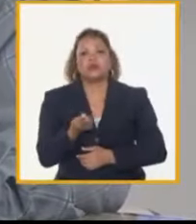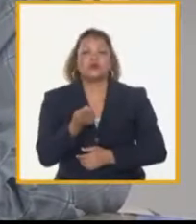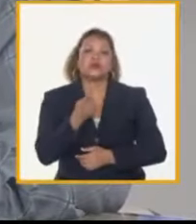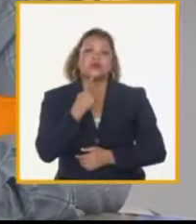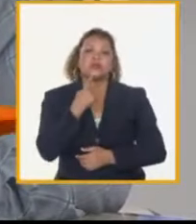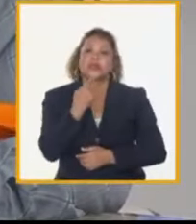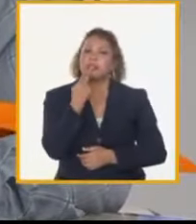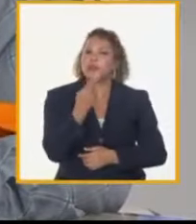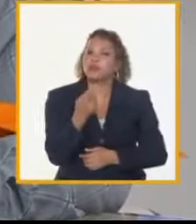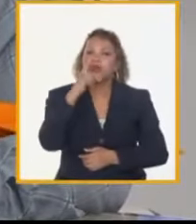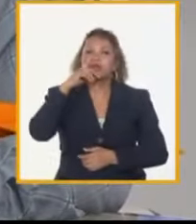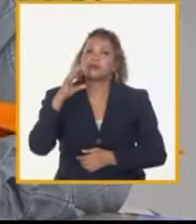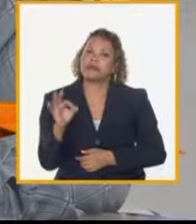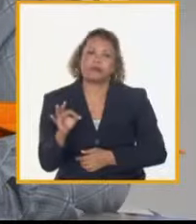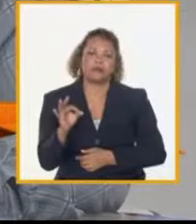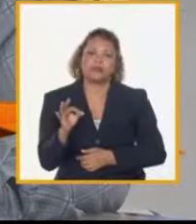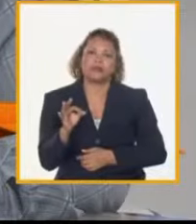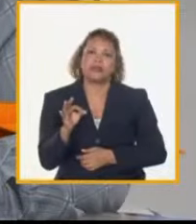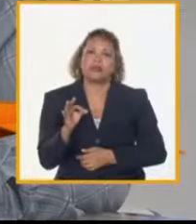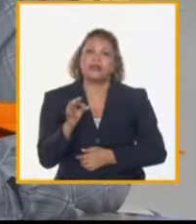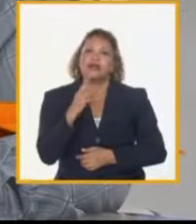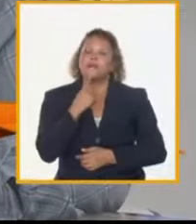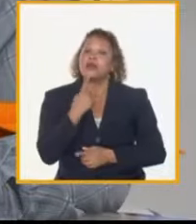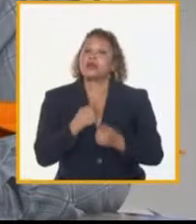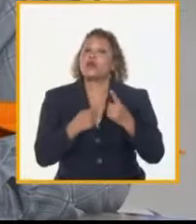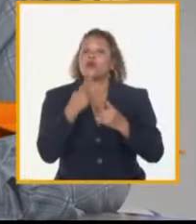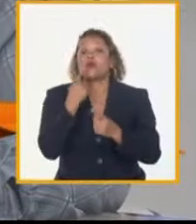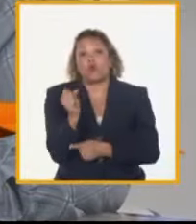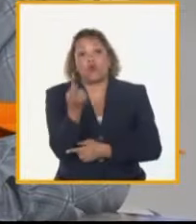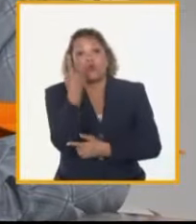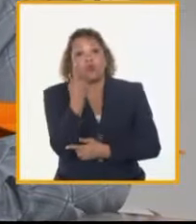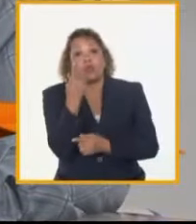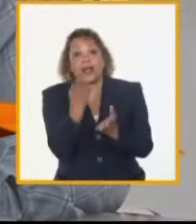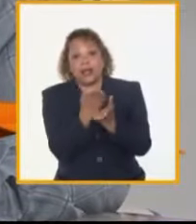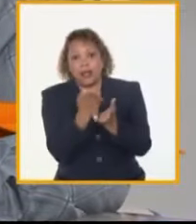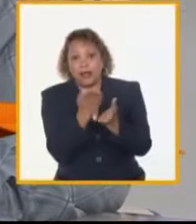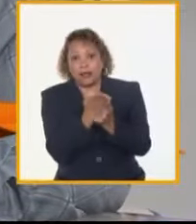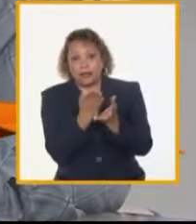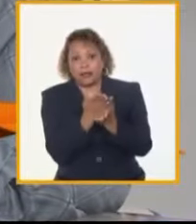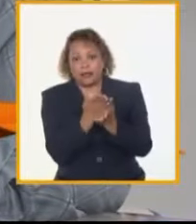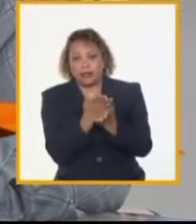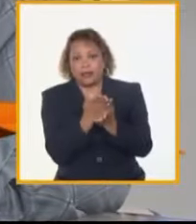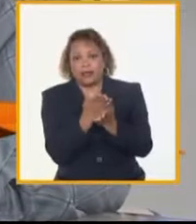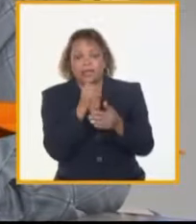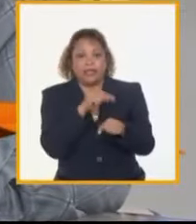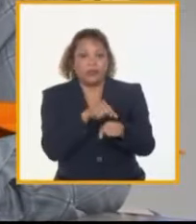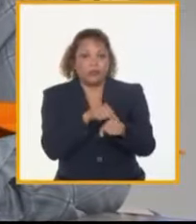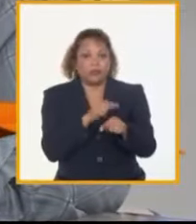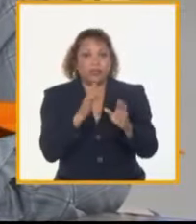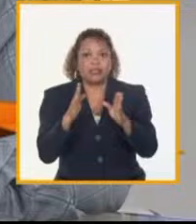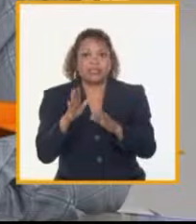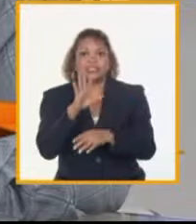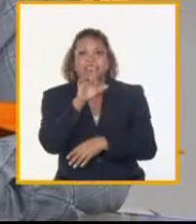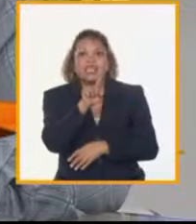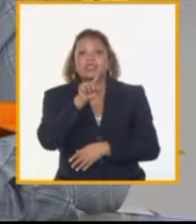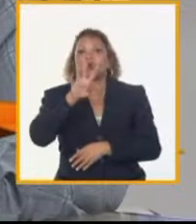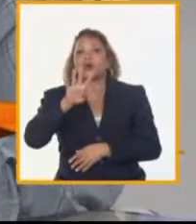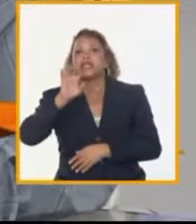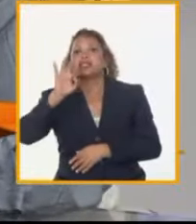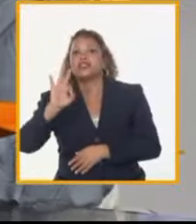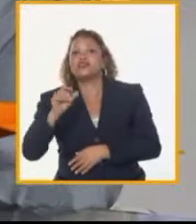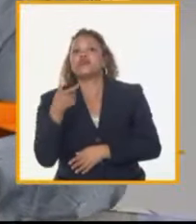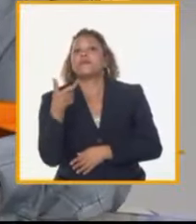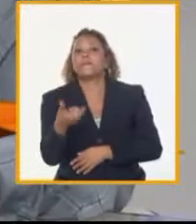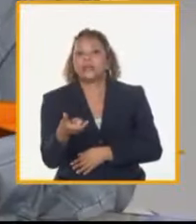respondió en el foro debate, pero una clase en tramo, en lo que viene costando es 148 pesos.